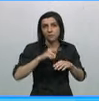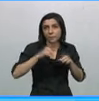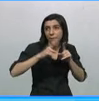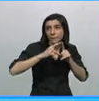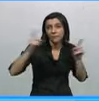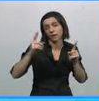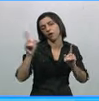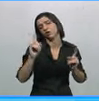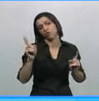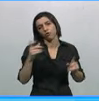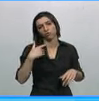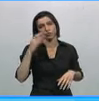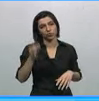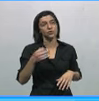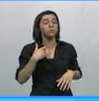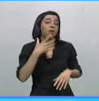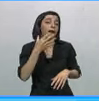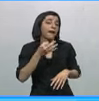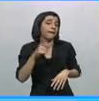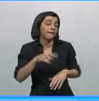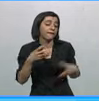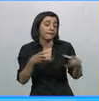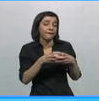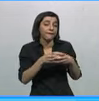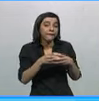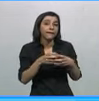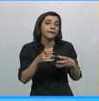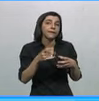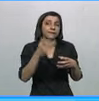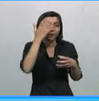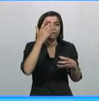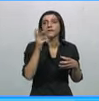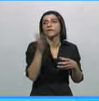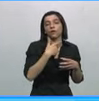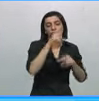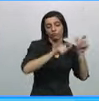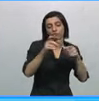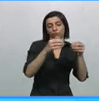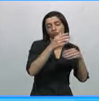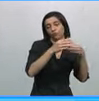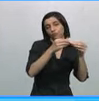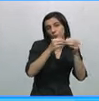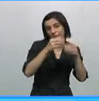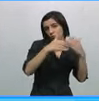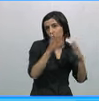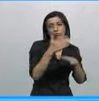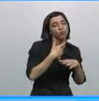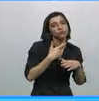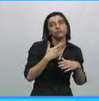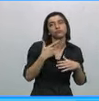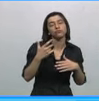uno de los líderes que tiene este plantel, y por las cuales San Lorenzo se ha mantenido